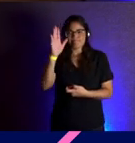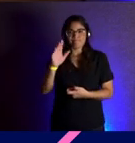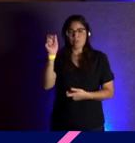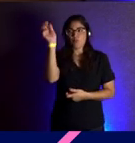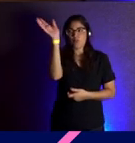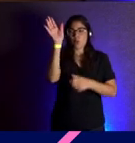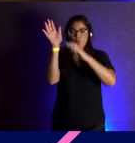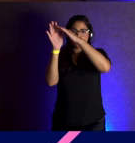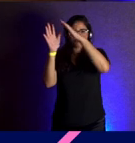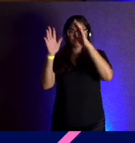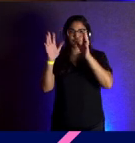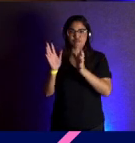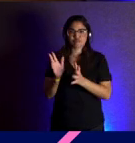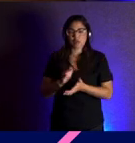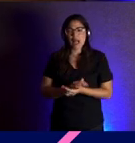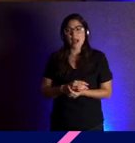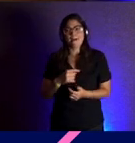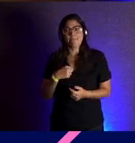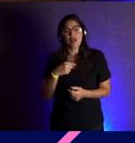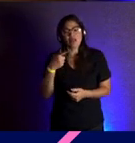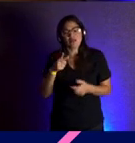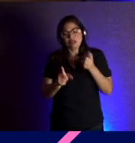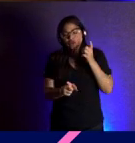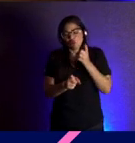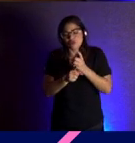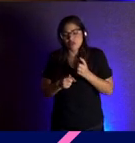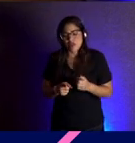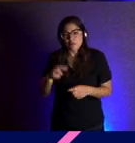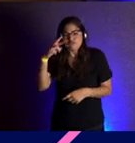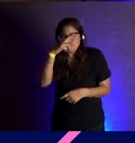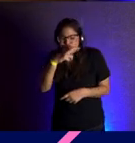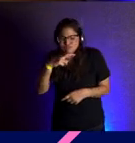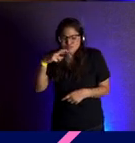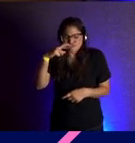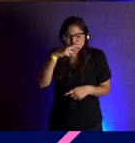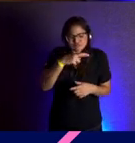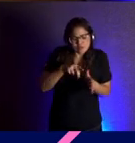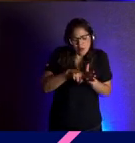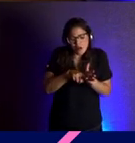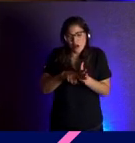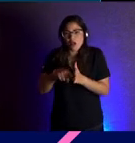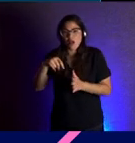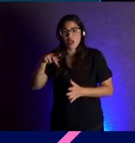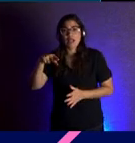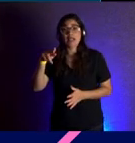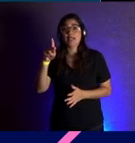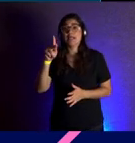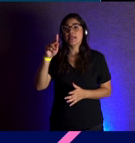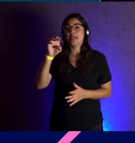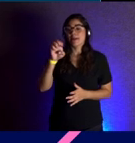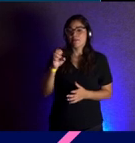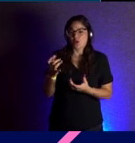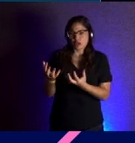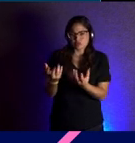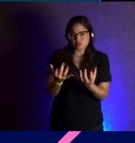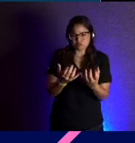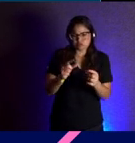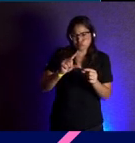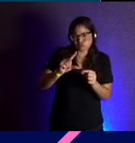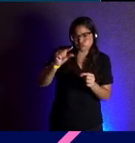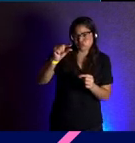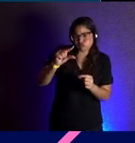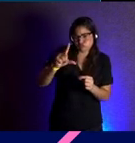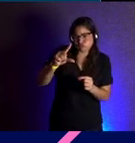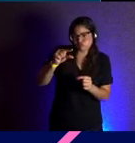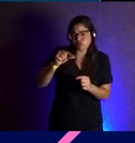encontramos entonces, analizando datos del INPE, por densidad de fuego, estos son todos los países amazónicos. Y como podrán ver,